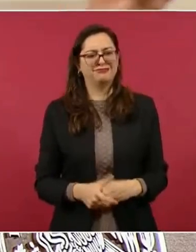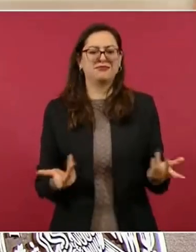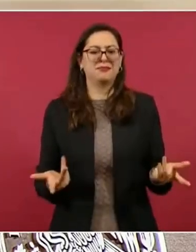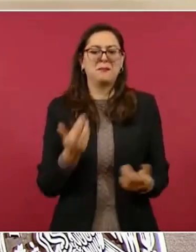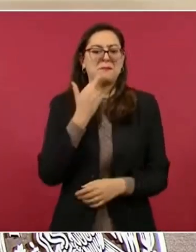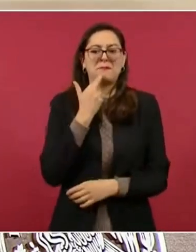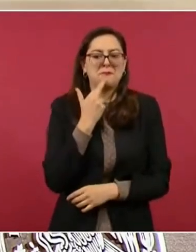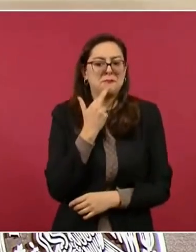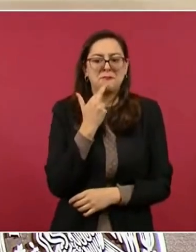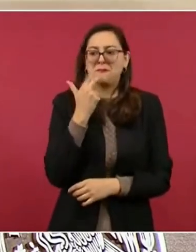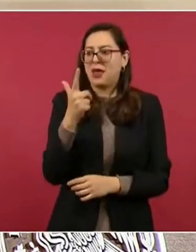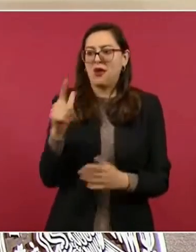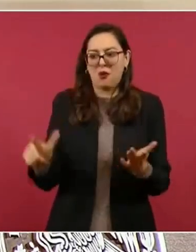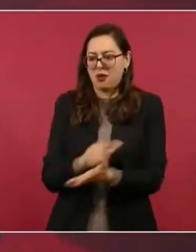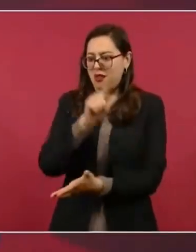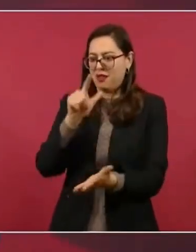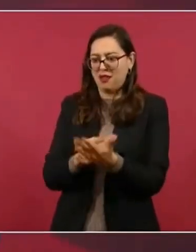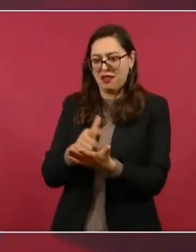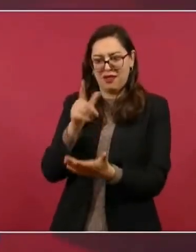Pues el gobierno.